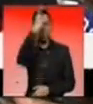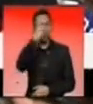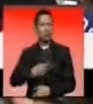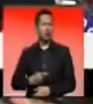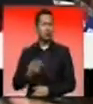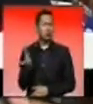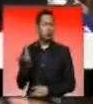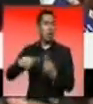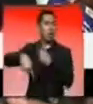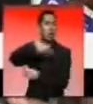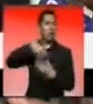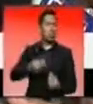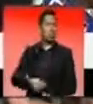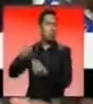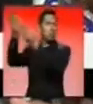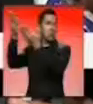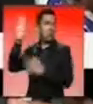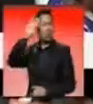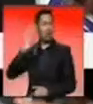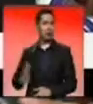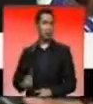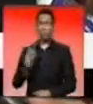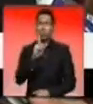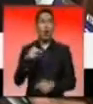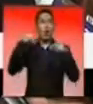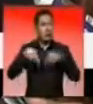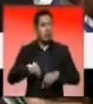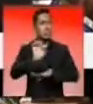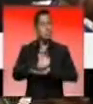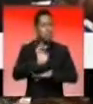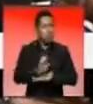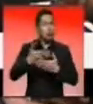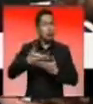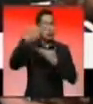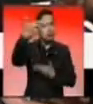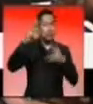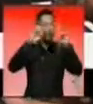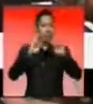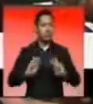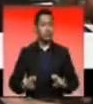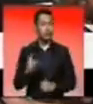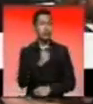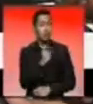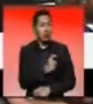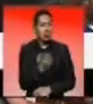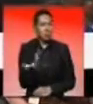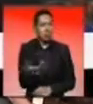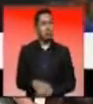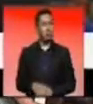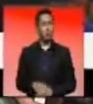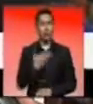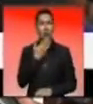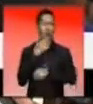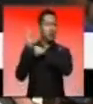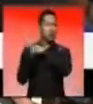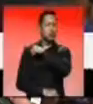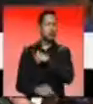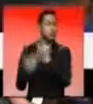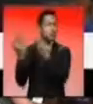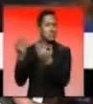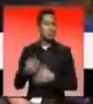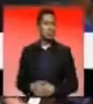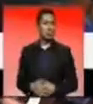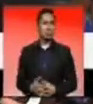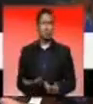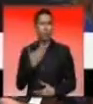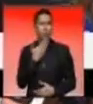ser cierto, una actitud de esta naturaleza, que sería una tremenda negligencia, y por supuesto abriremos la investigación disciplinaria pertinente, porque ese no puede